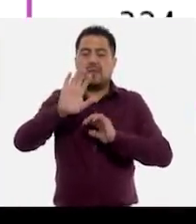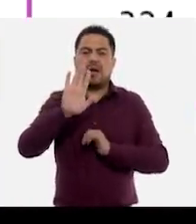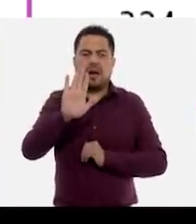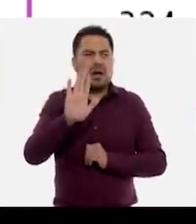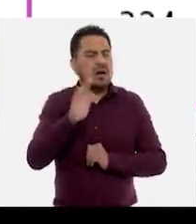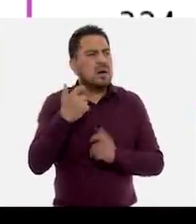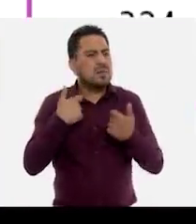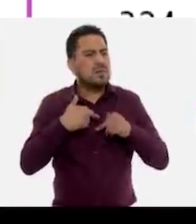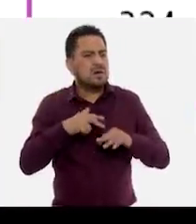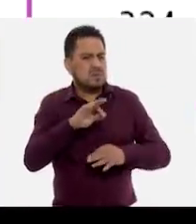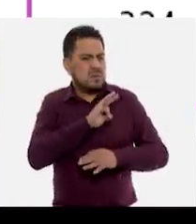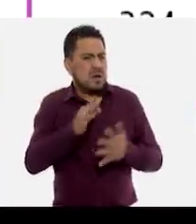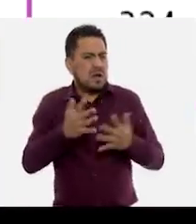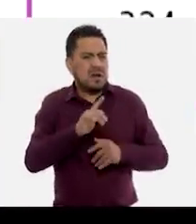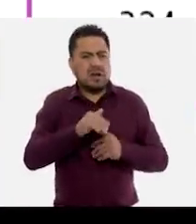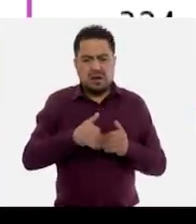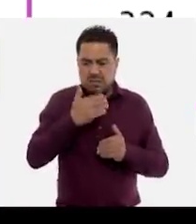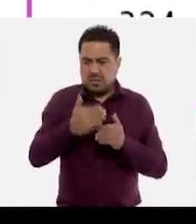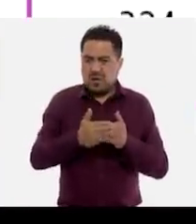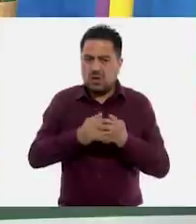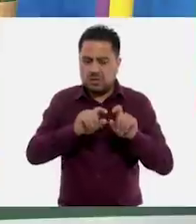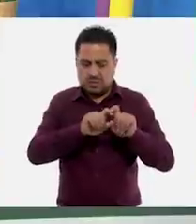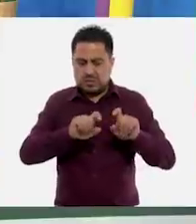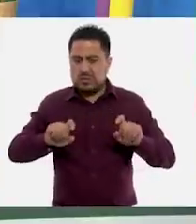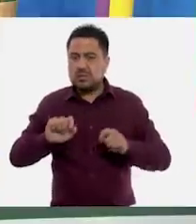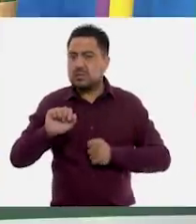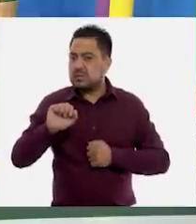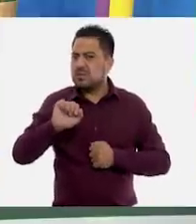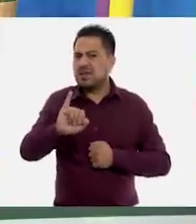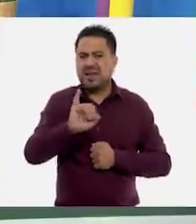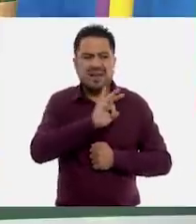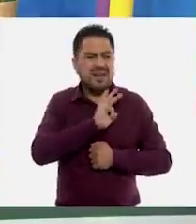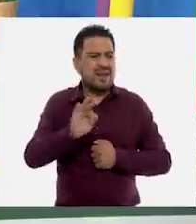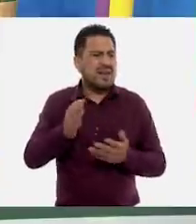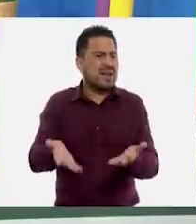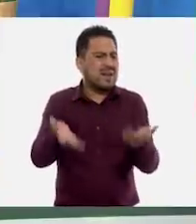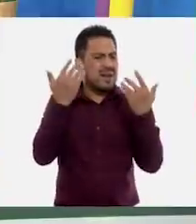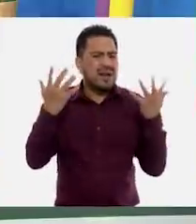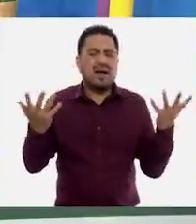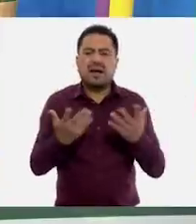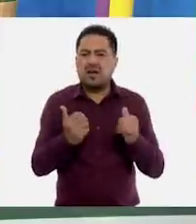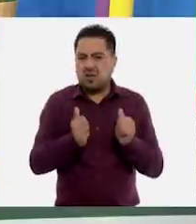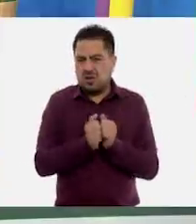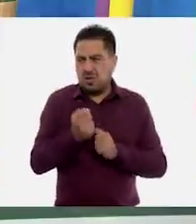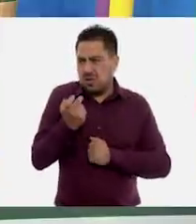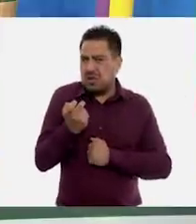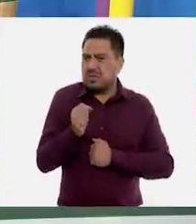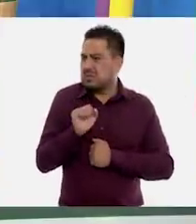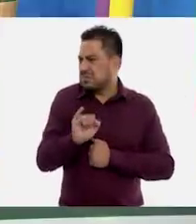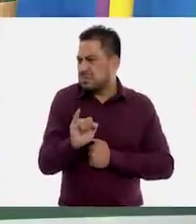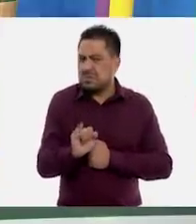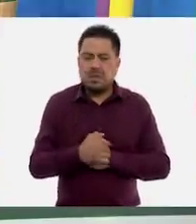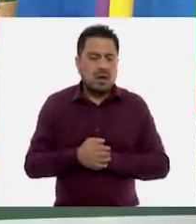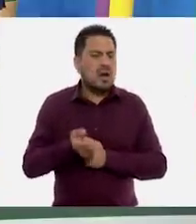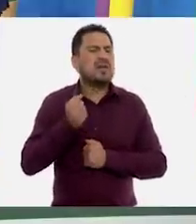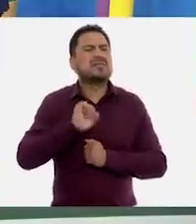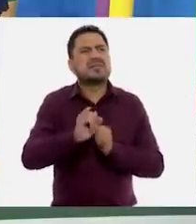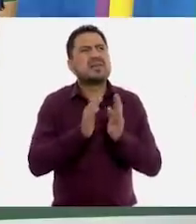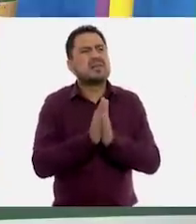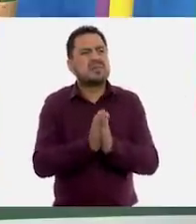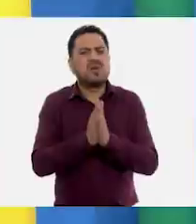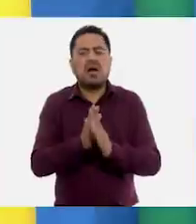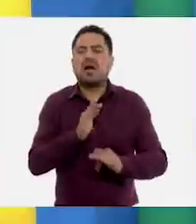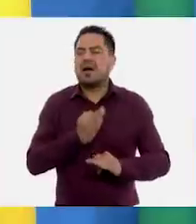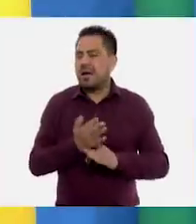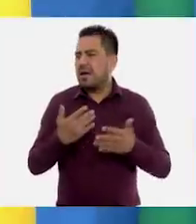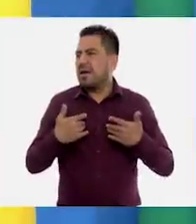Maestra, ¿podemos hacer el siguiente? Por supuesto, vamos a hacerlo con esto, ¿verdad? Sí, por favor, es que ya